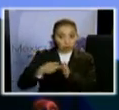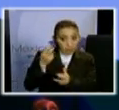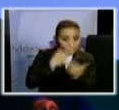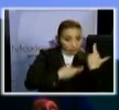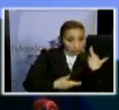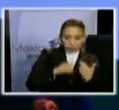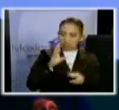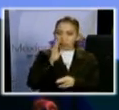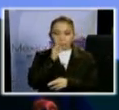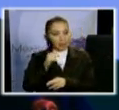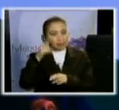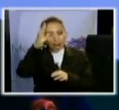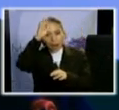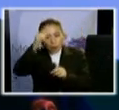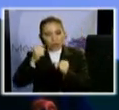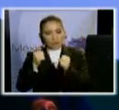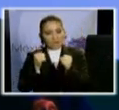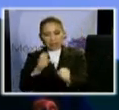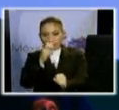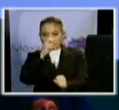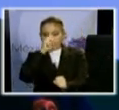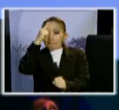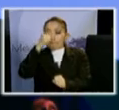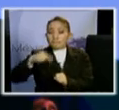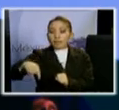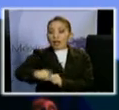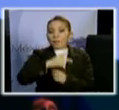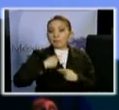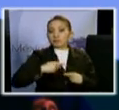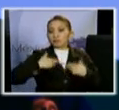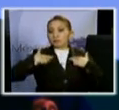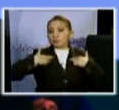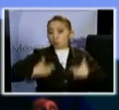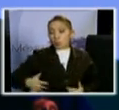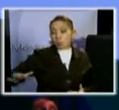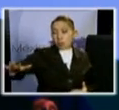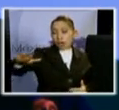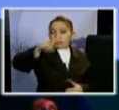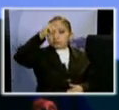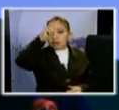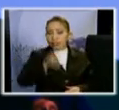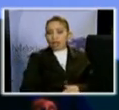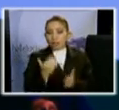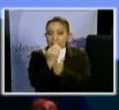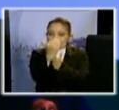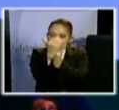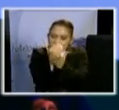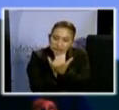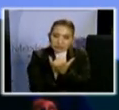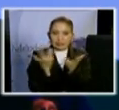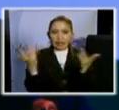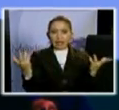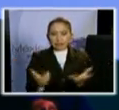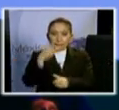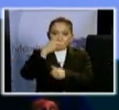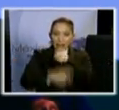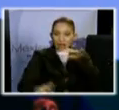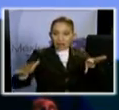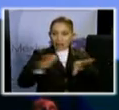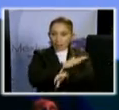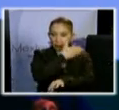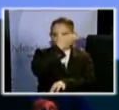y se requiere un acuerdo fuerte para que las sociedades humanas puedan realmente minimizar y manejar los riesgos del